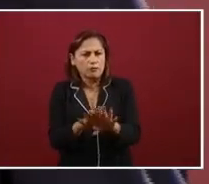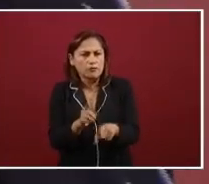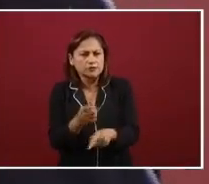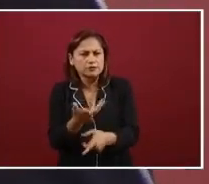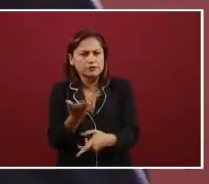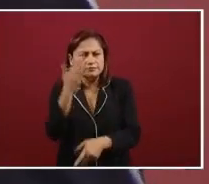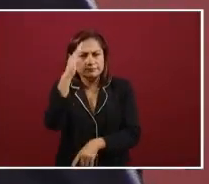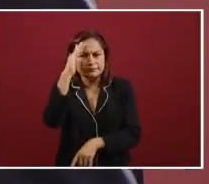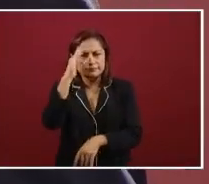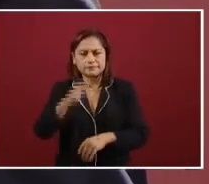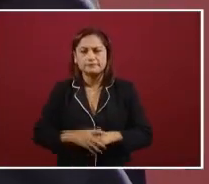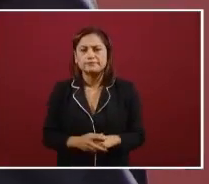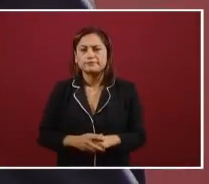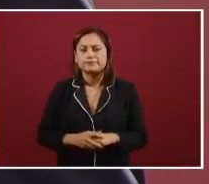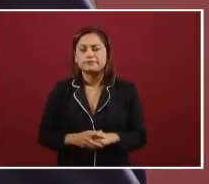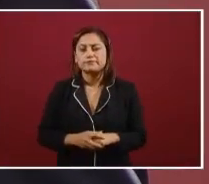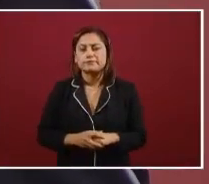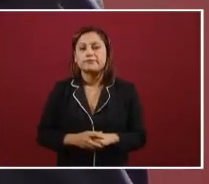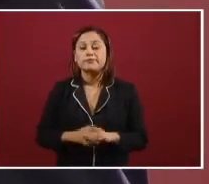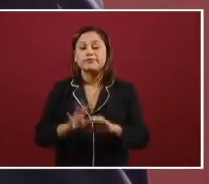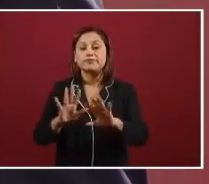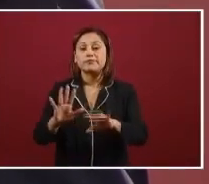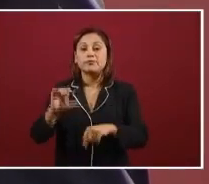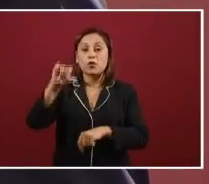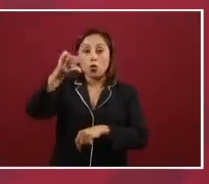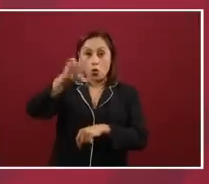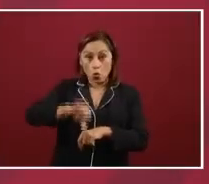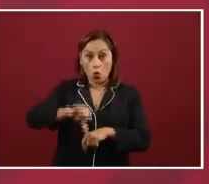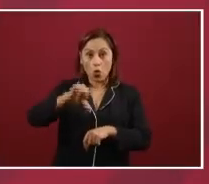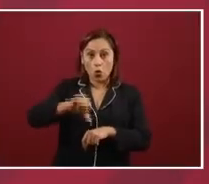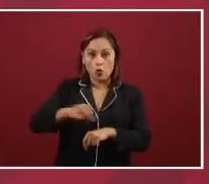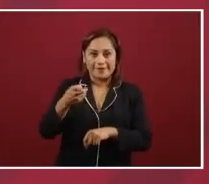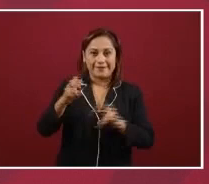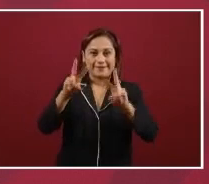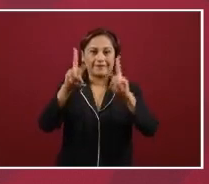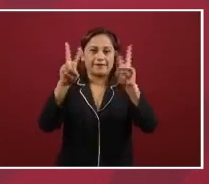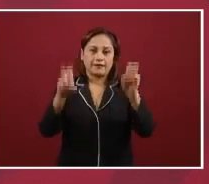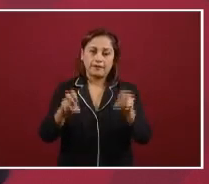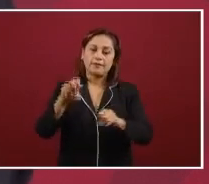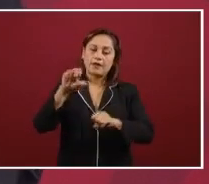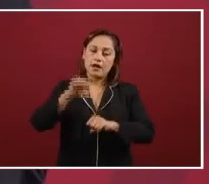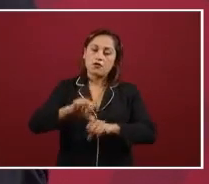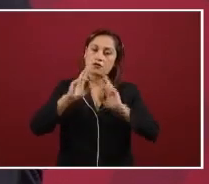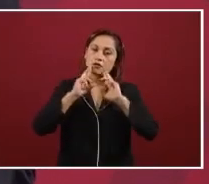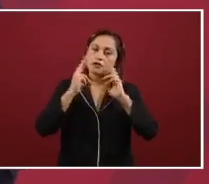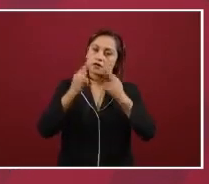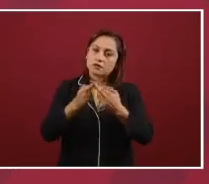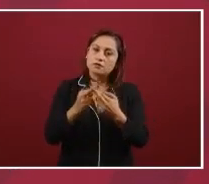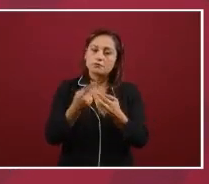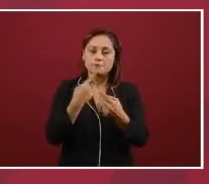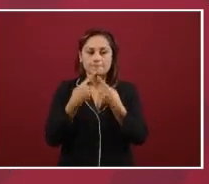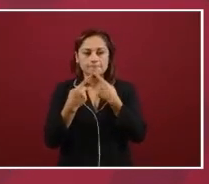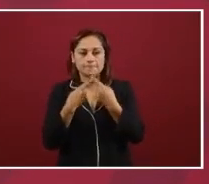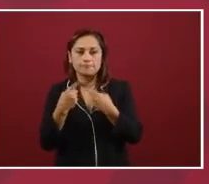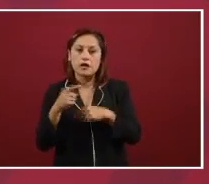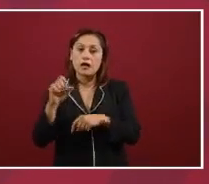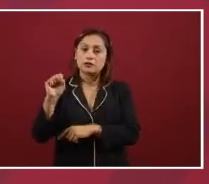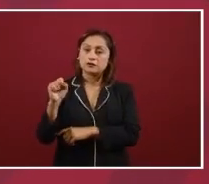hoy precisamente se trató el tema. Estuvo el secretario de